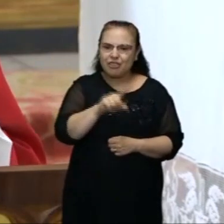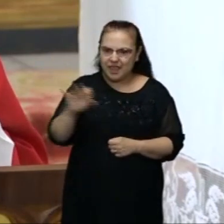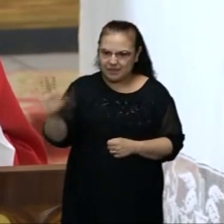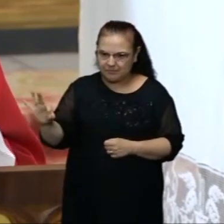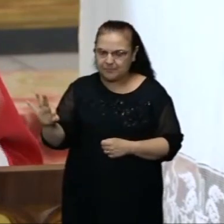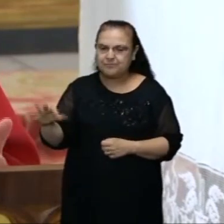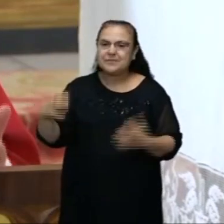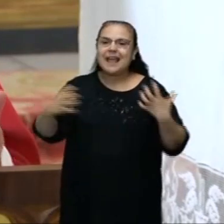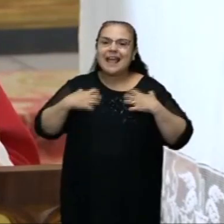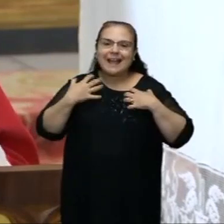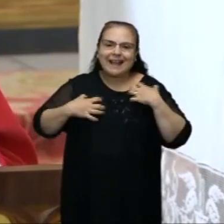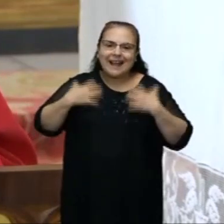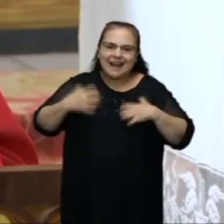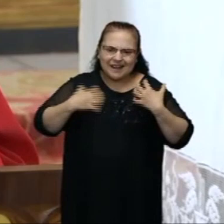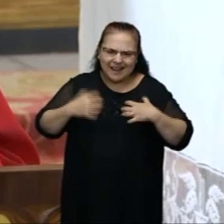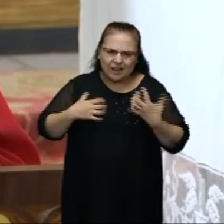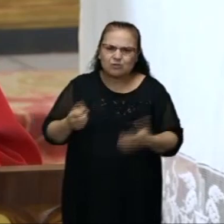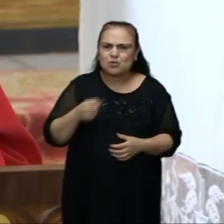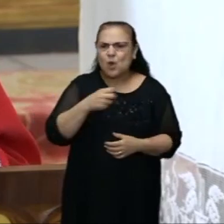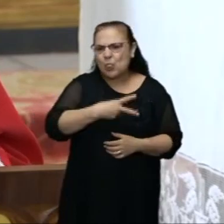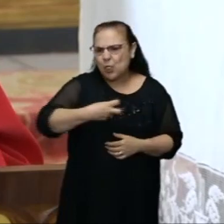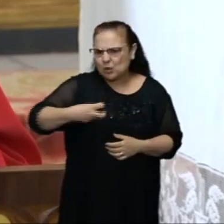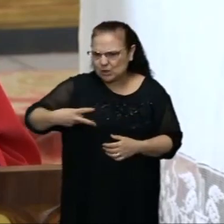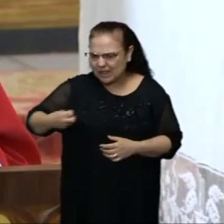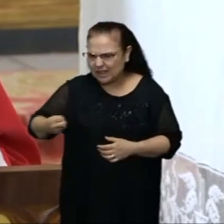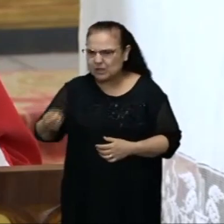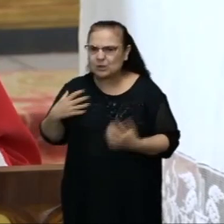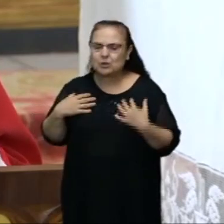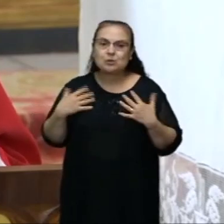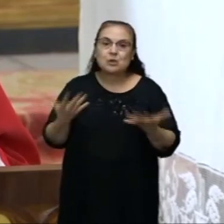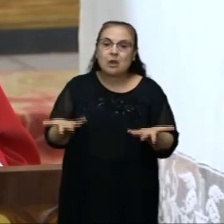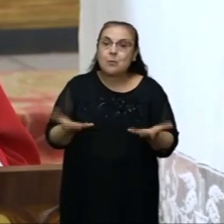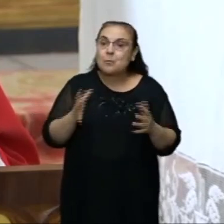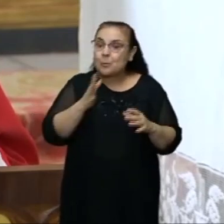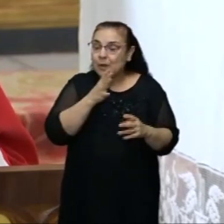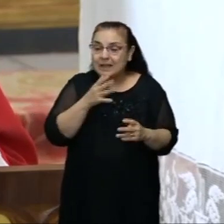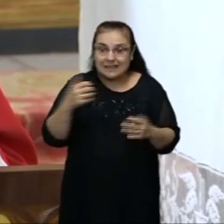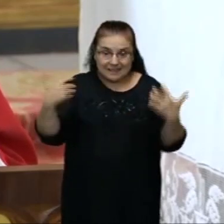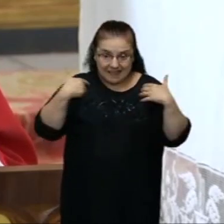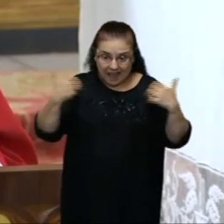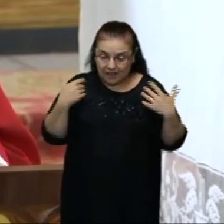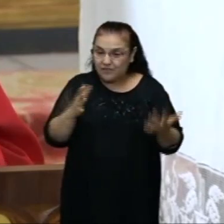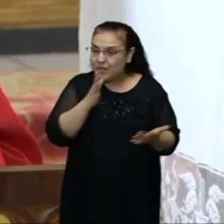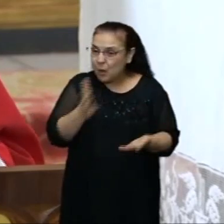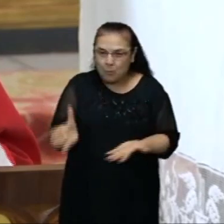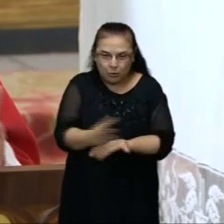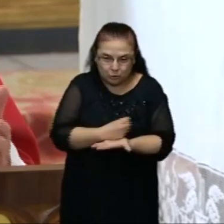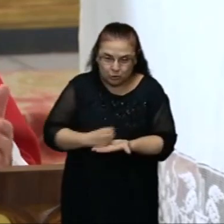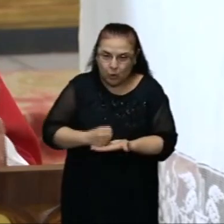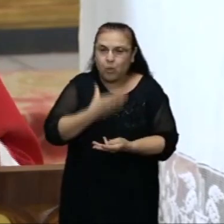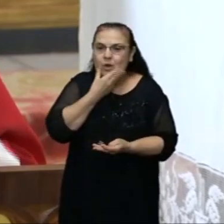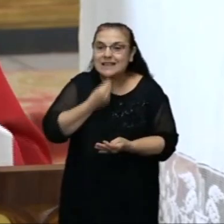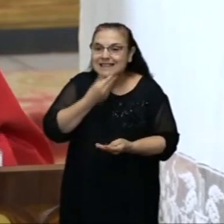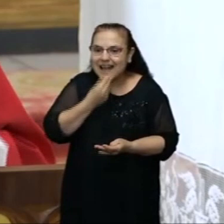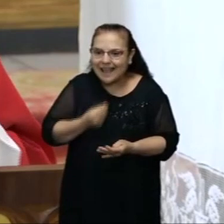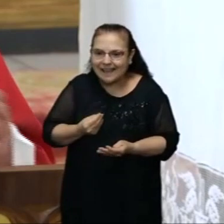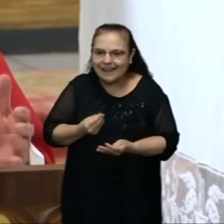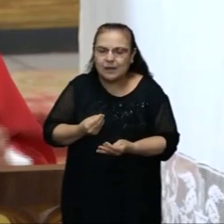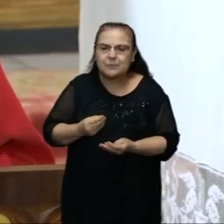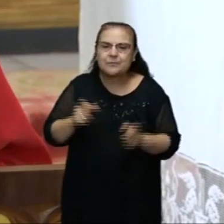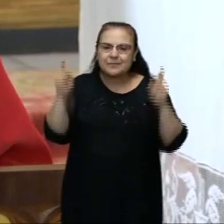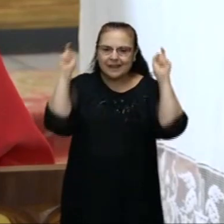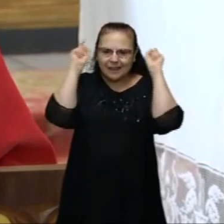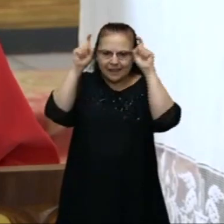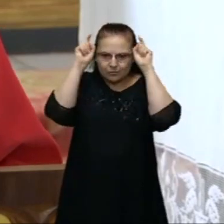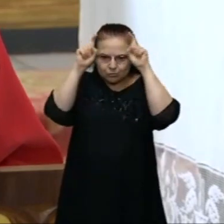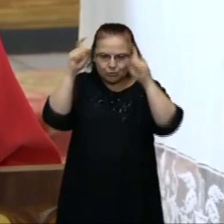carneros, 400 corderos y, como sacrificio por el pecado de todo Israel, 12 machos cabríos